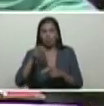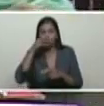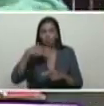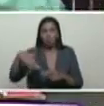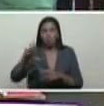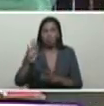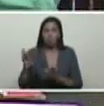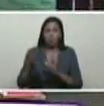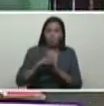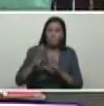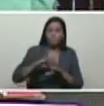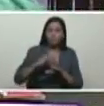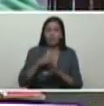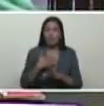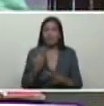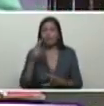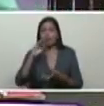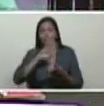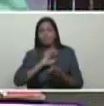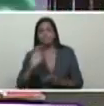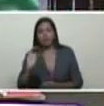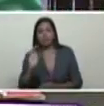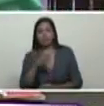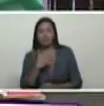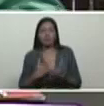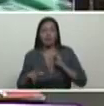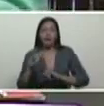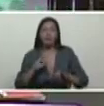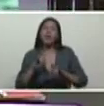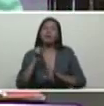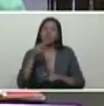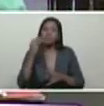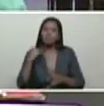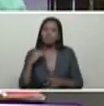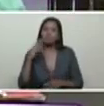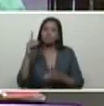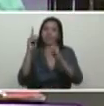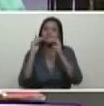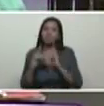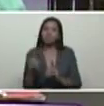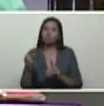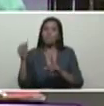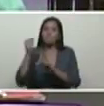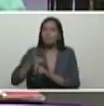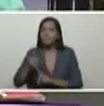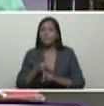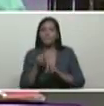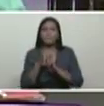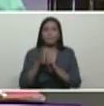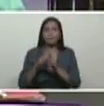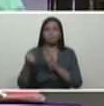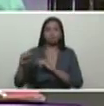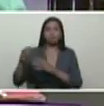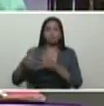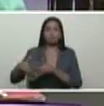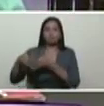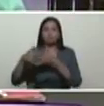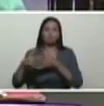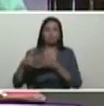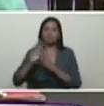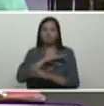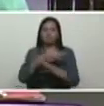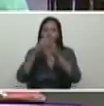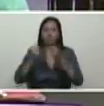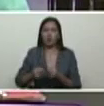pueblo que quiere patria, que ama la patria y que está decidido a combatir contra el imperialismo con toda su garra,